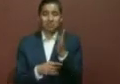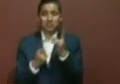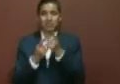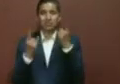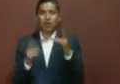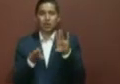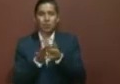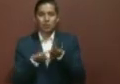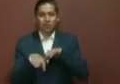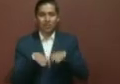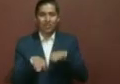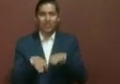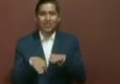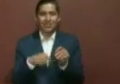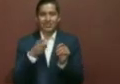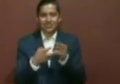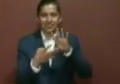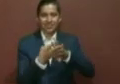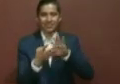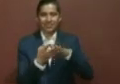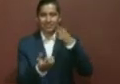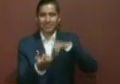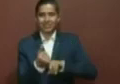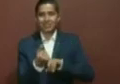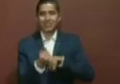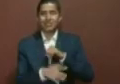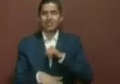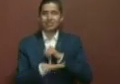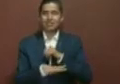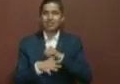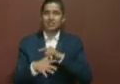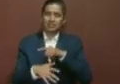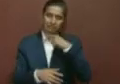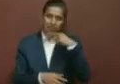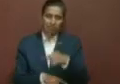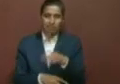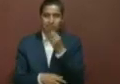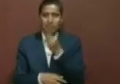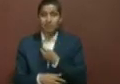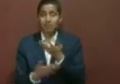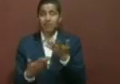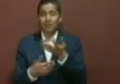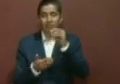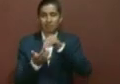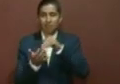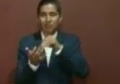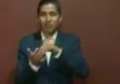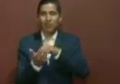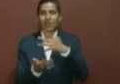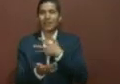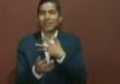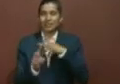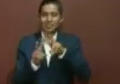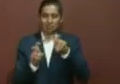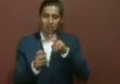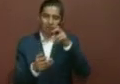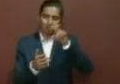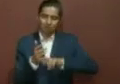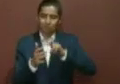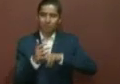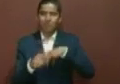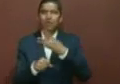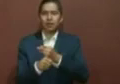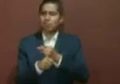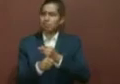cómo funciona el sistema penitenciario, lamentablemente, que sí hay todavía temas por corregir. Pero vamos